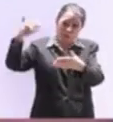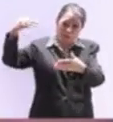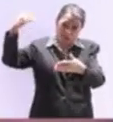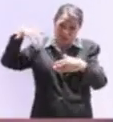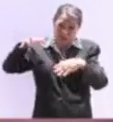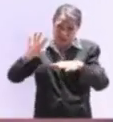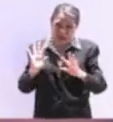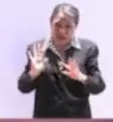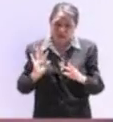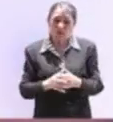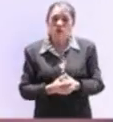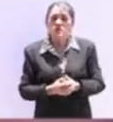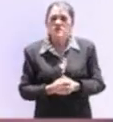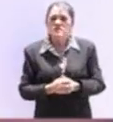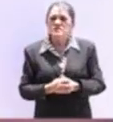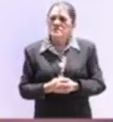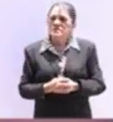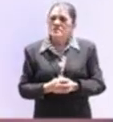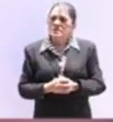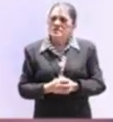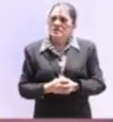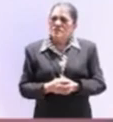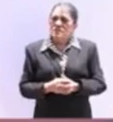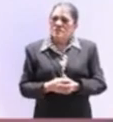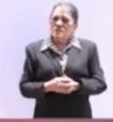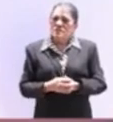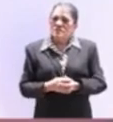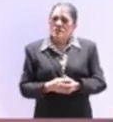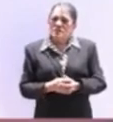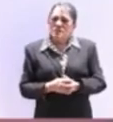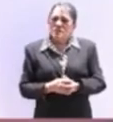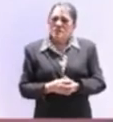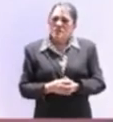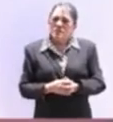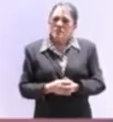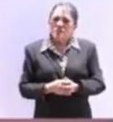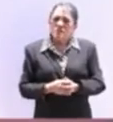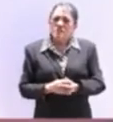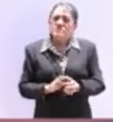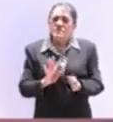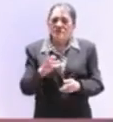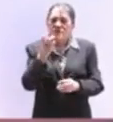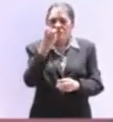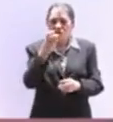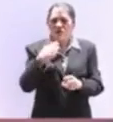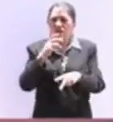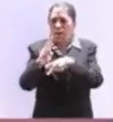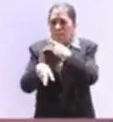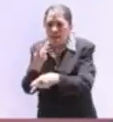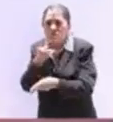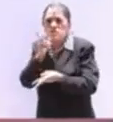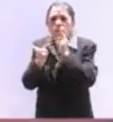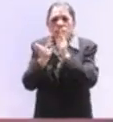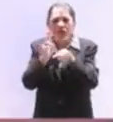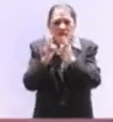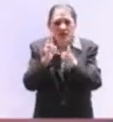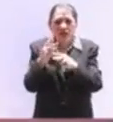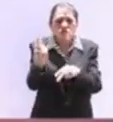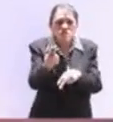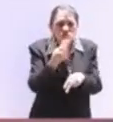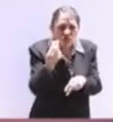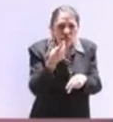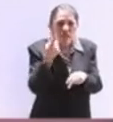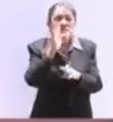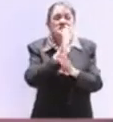sacamos el FAIS al territorio. Venimos acá para platicar con ustedes. Ya fueron capacitados sus enlaces y